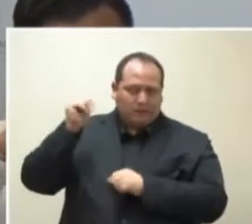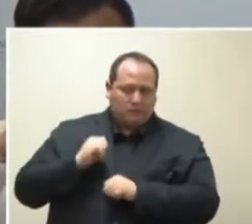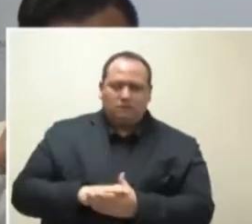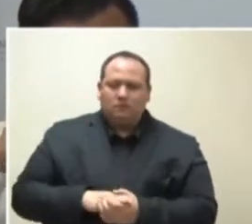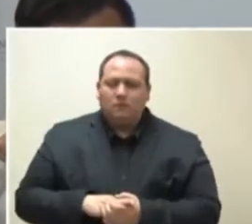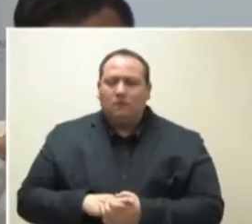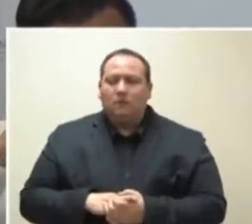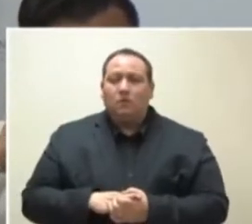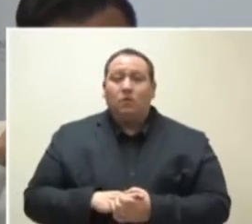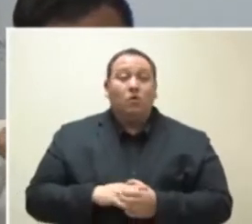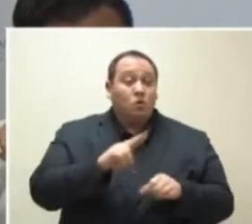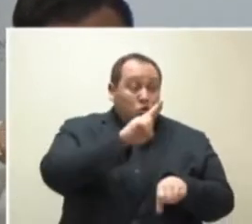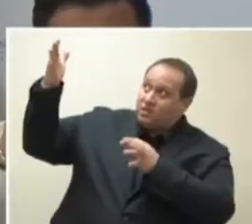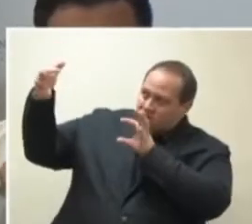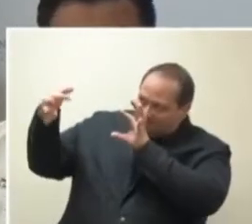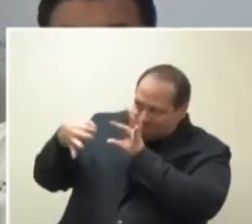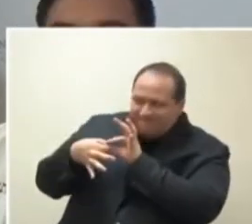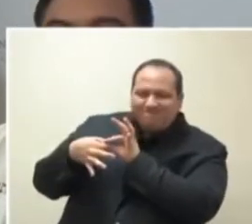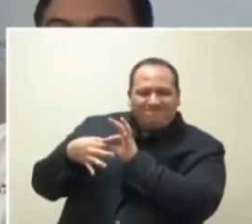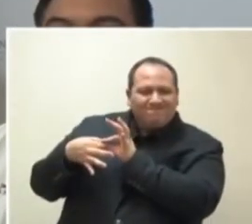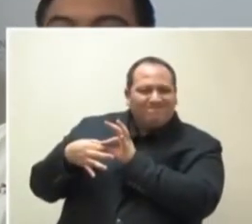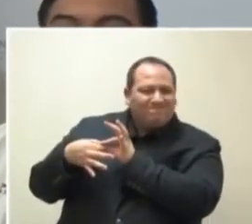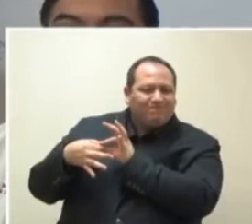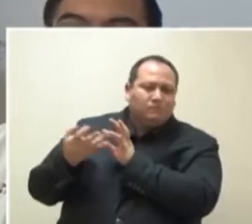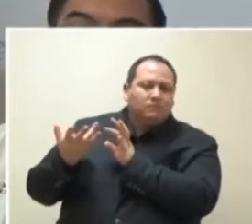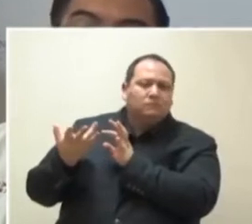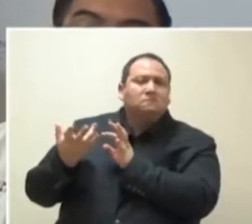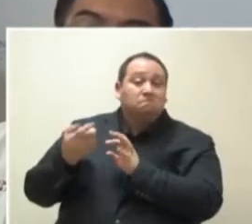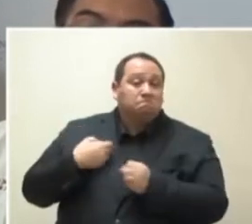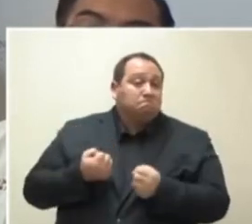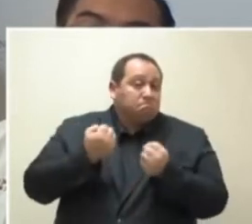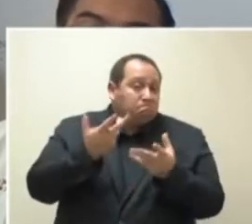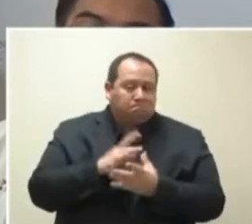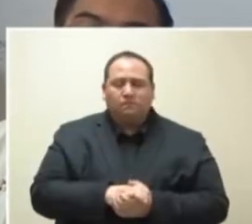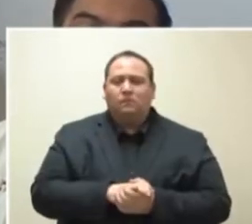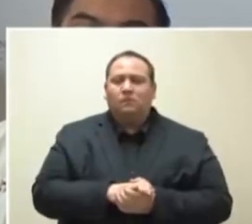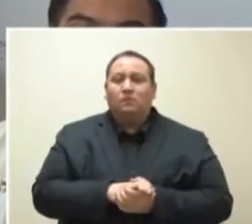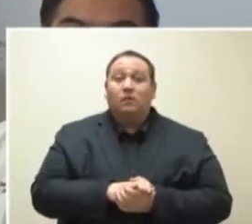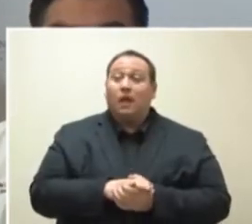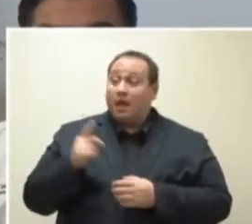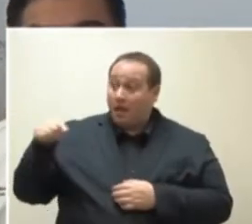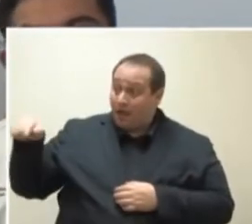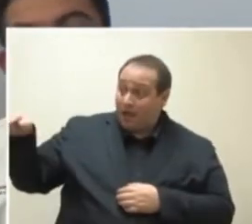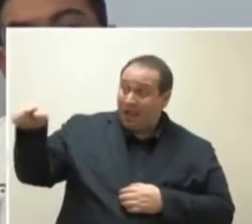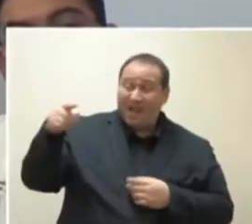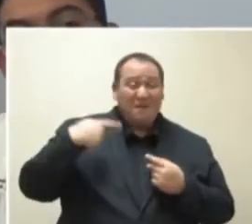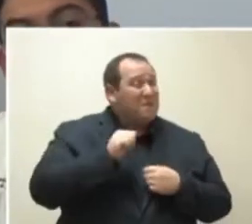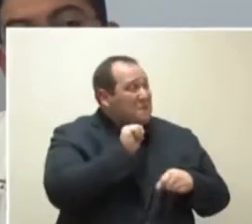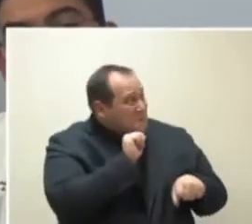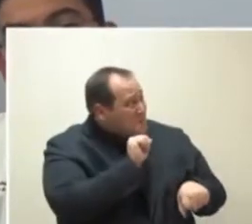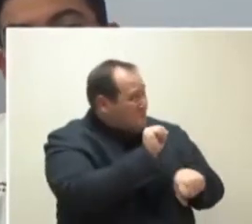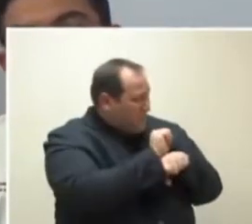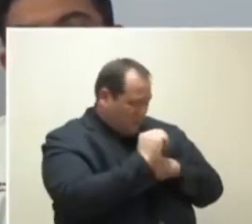sea ordinario o urgente. De tal suerte que le podemos decir que todos los que han solicitado